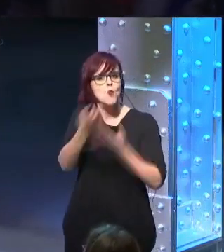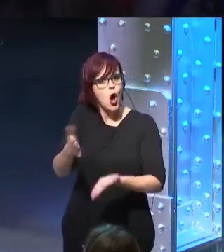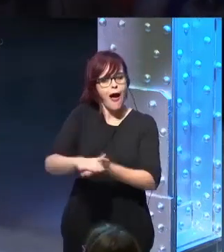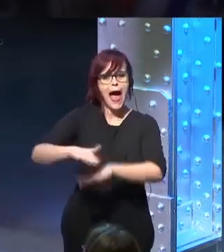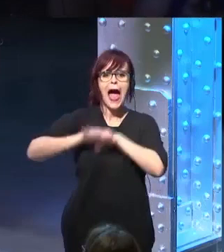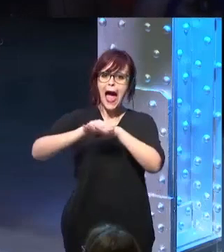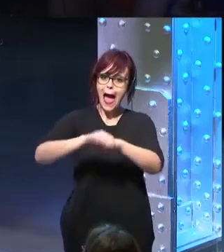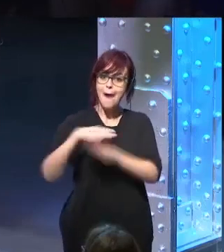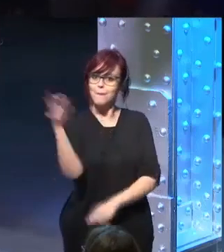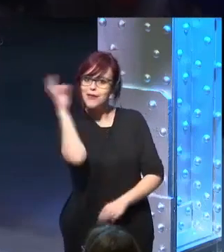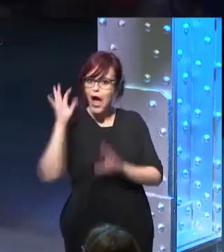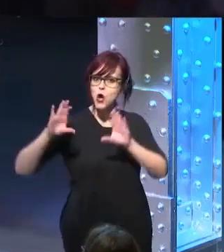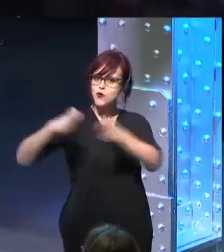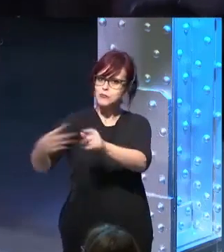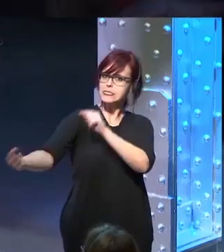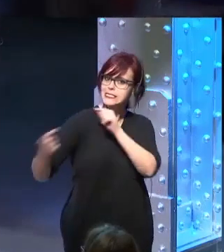consigo que se